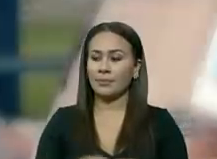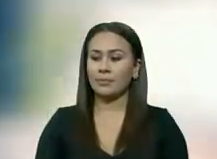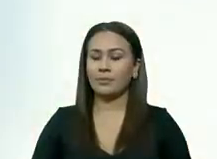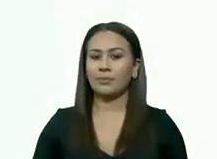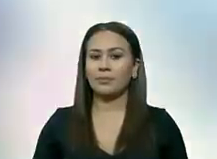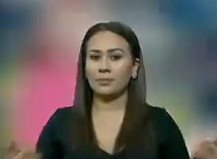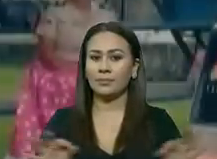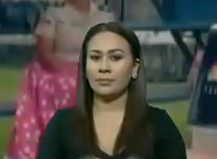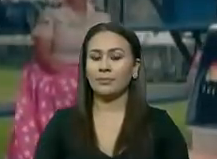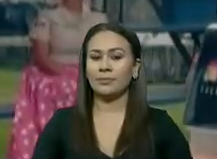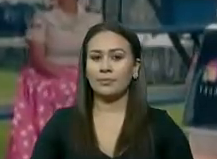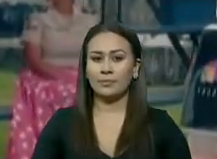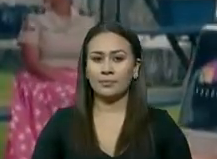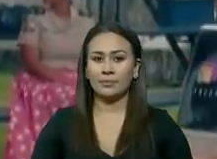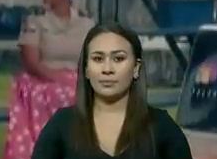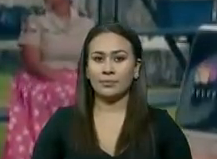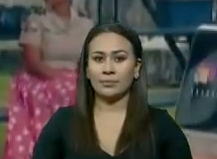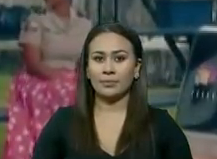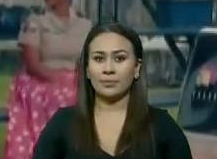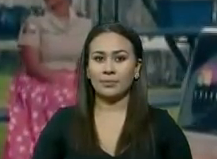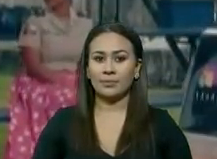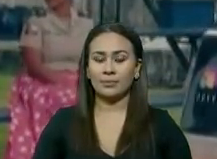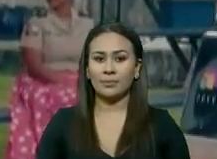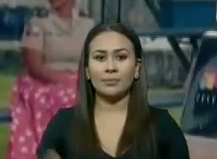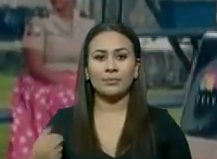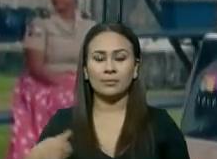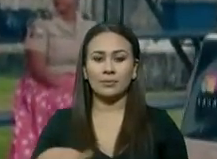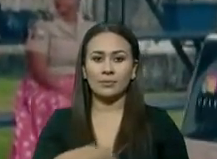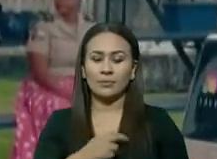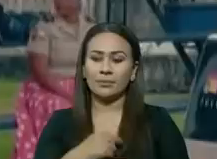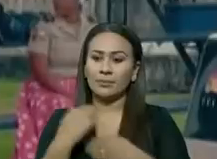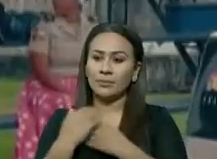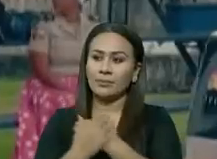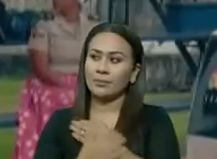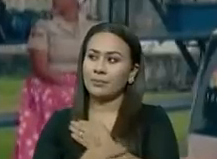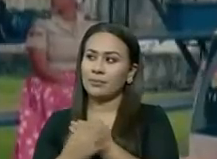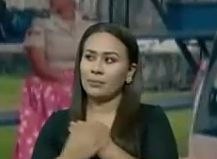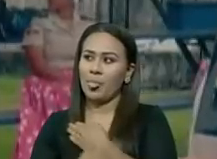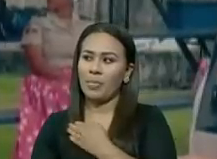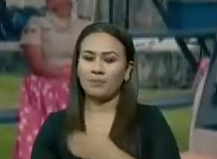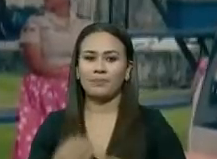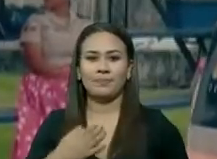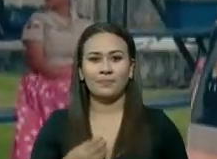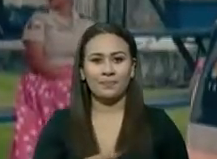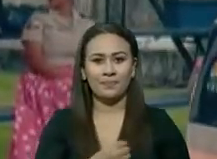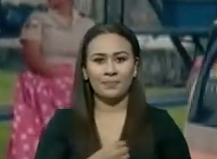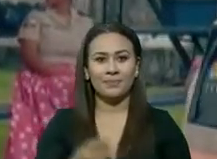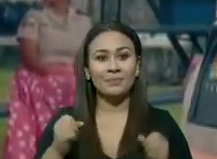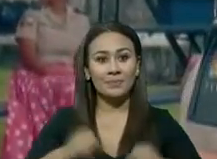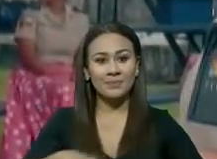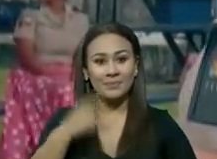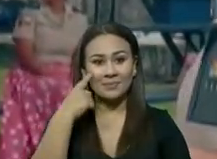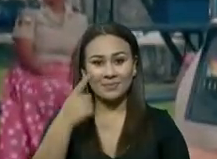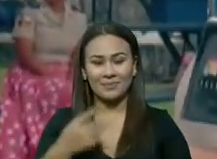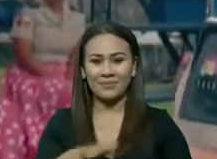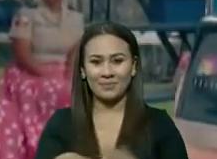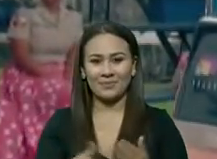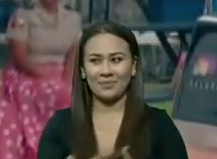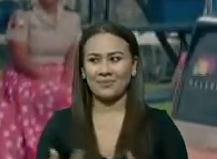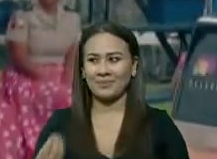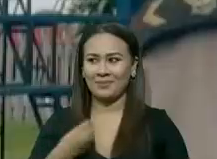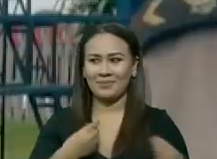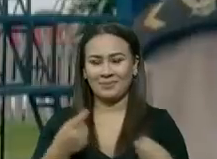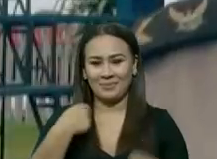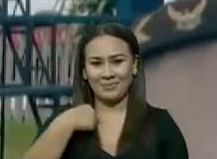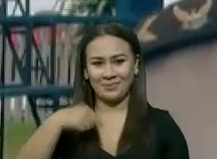nosotros. Nos hemos presentado, hemos sentido ese cariño de las personas y ellos se han identificado con nosotros de lo que somos